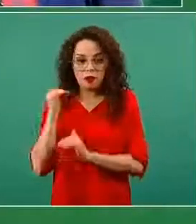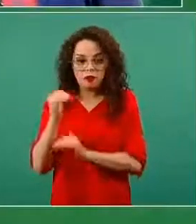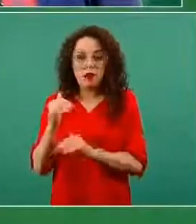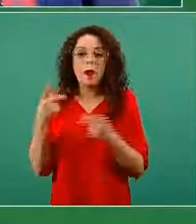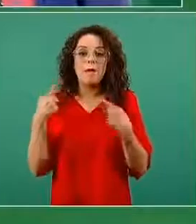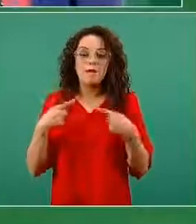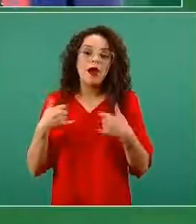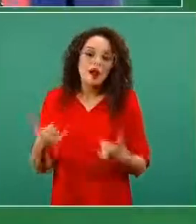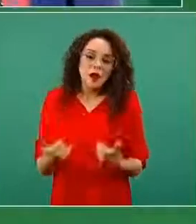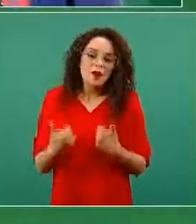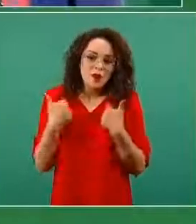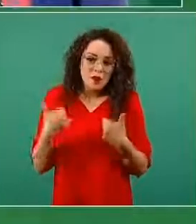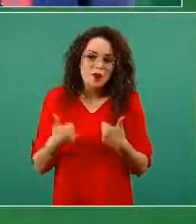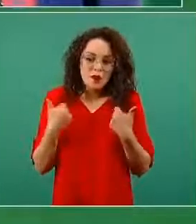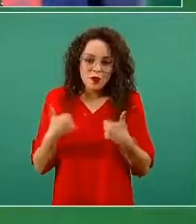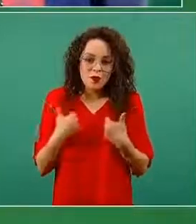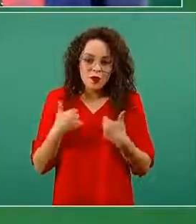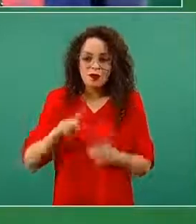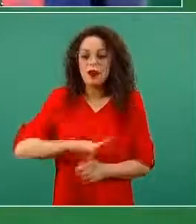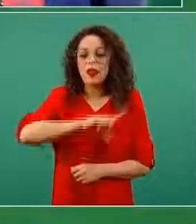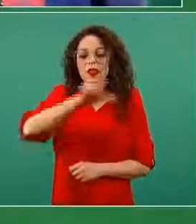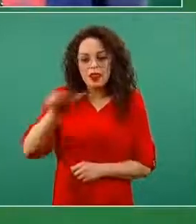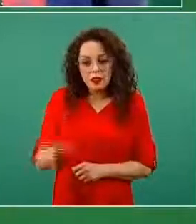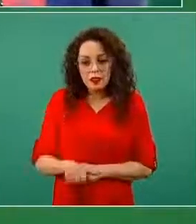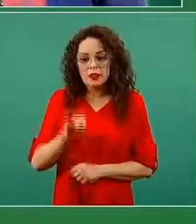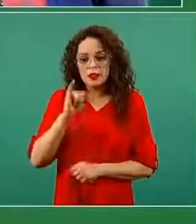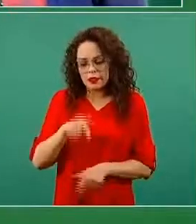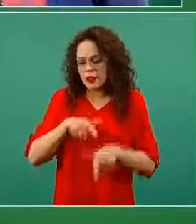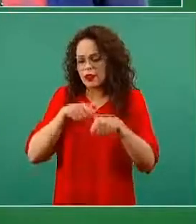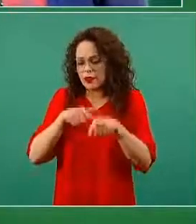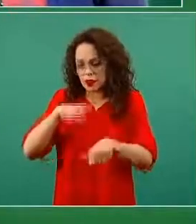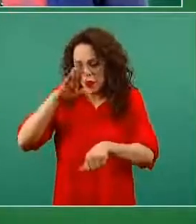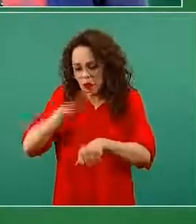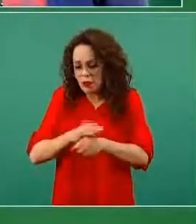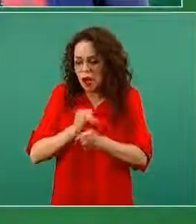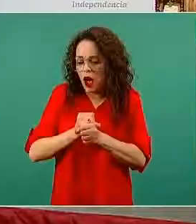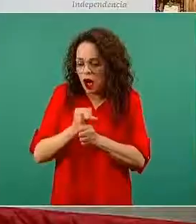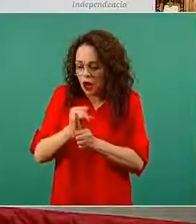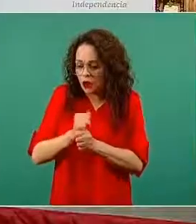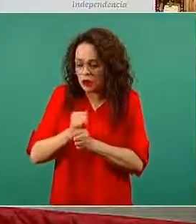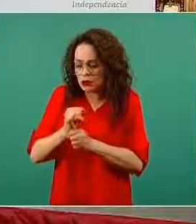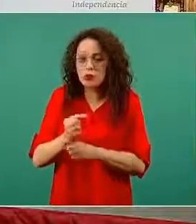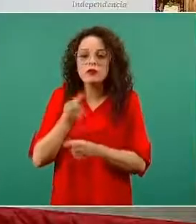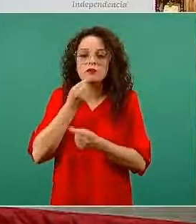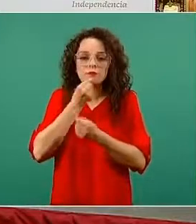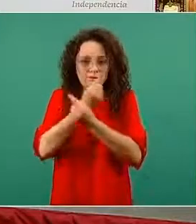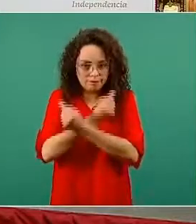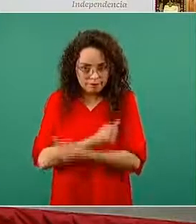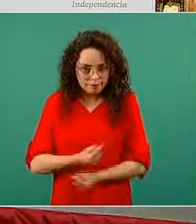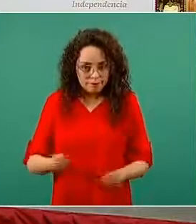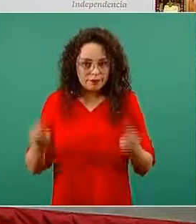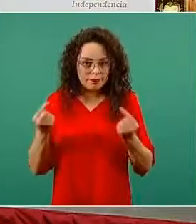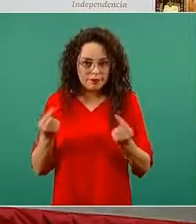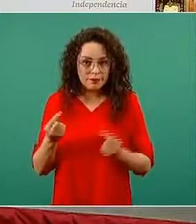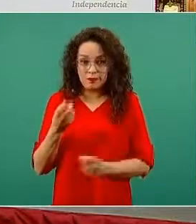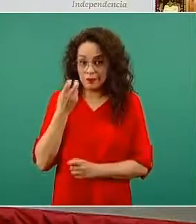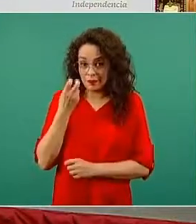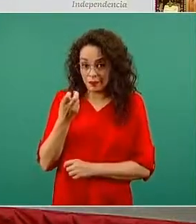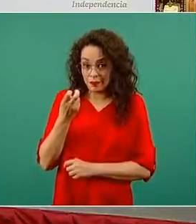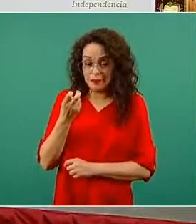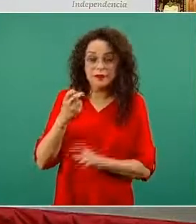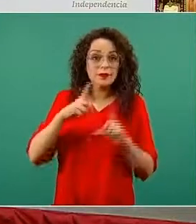personas adolescentes, y después continuará seguramente investigación en población infantil. Entonces, toda la